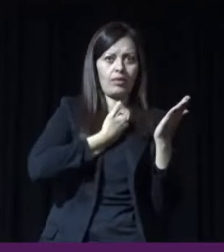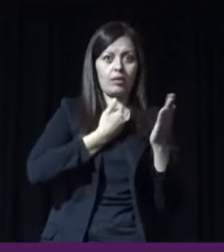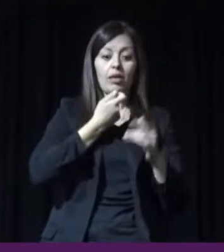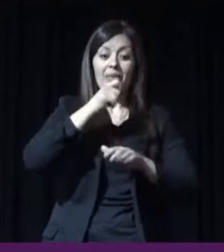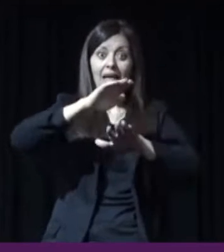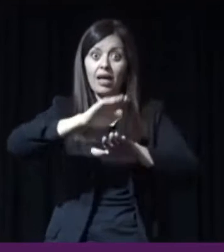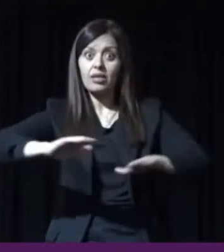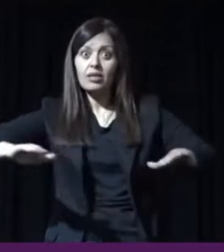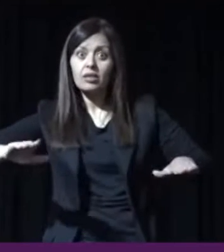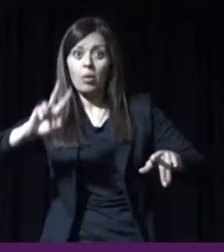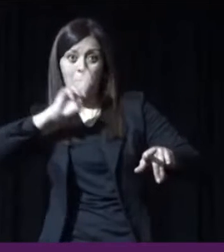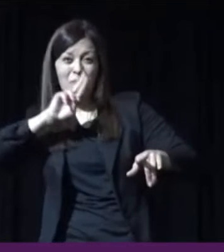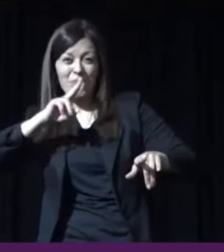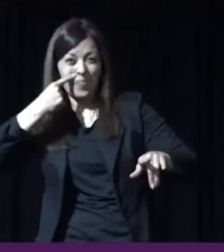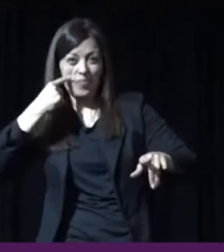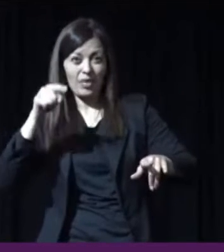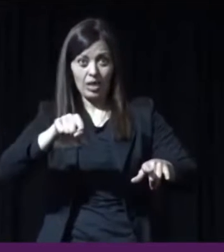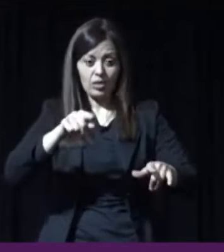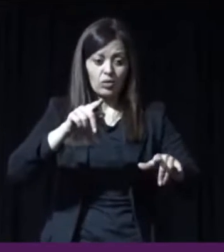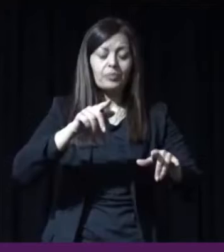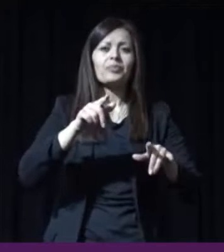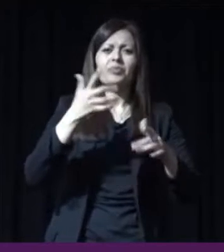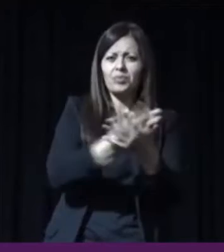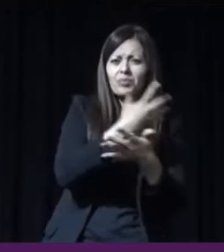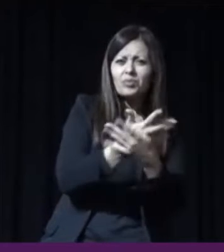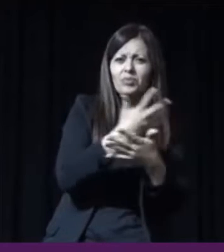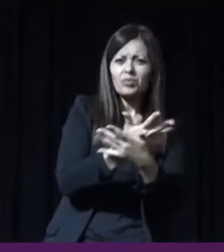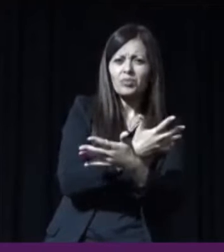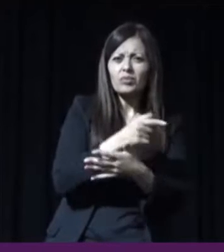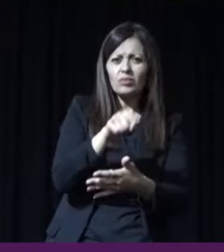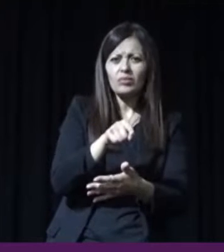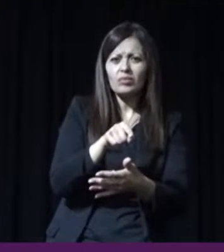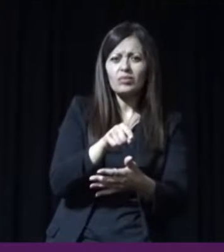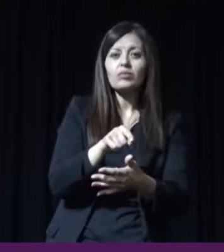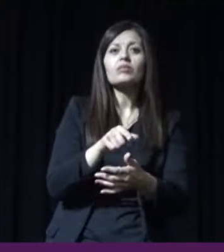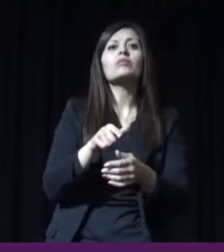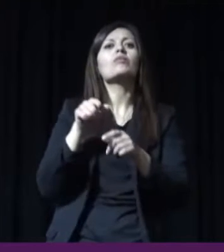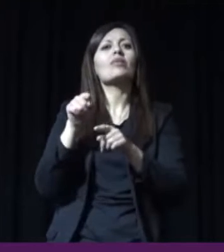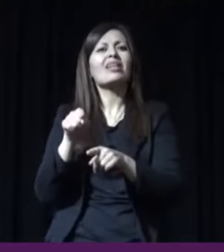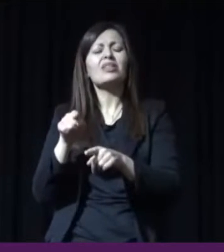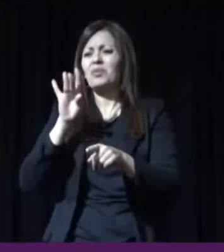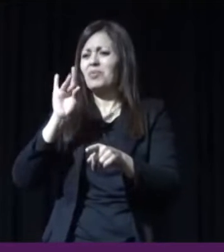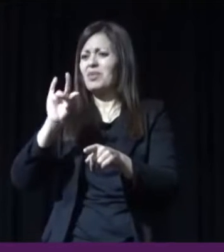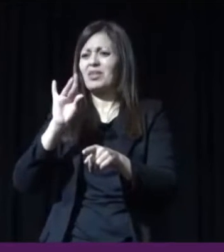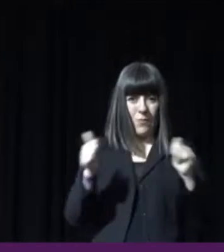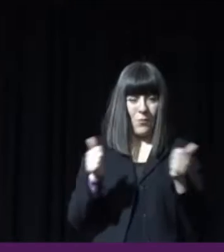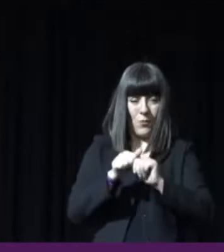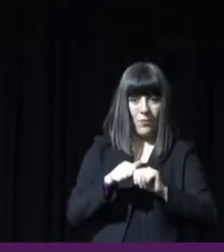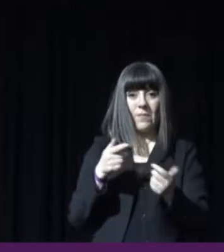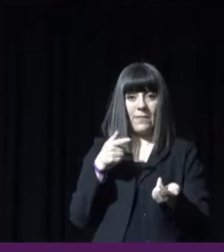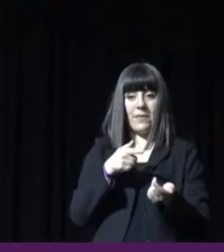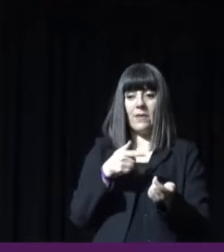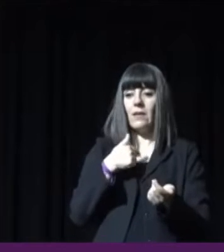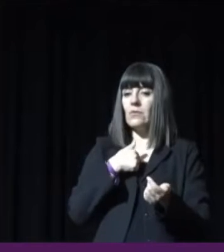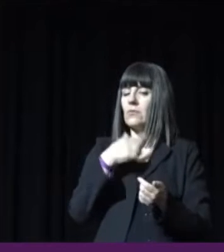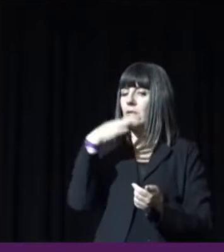las niñas en contextos de violencia de género sufren traumas más severos que los niños y niñas que están creciendo en países en guerra. Y yo